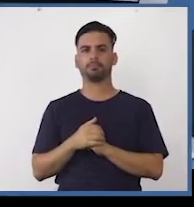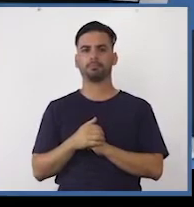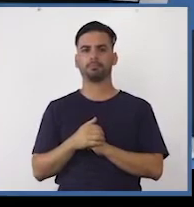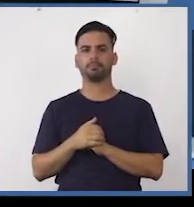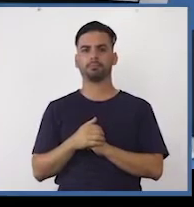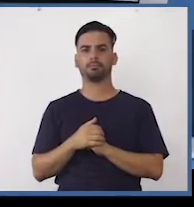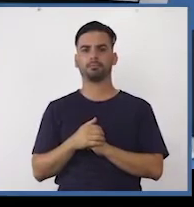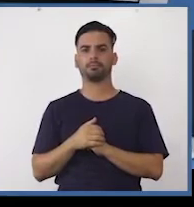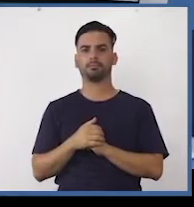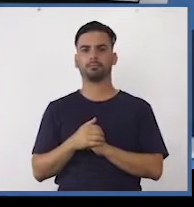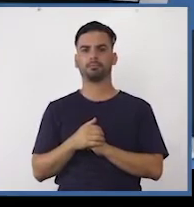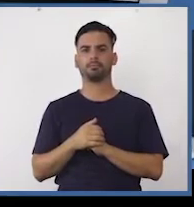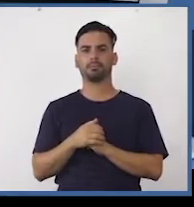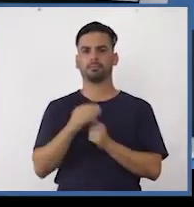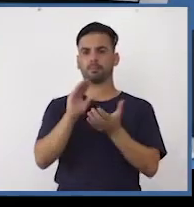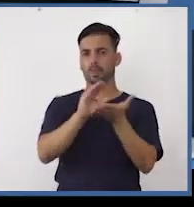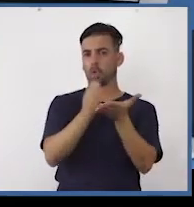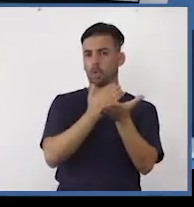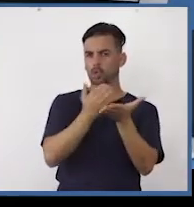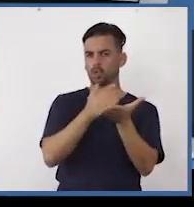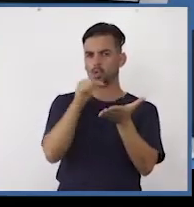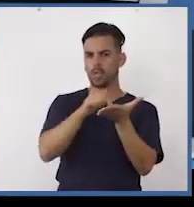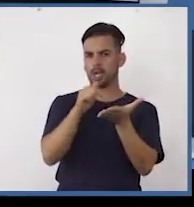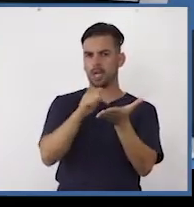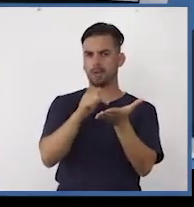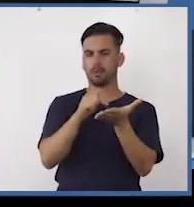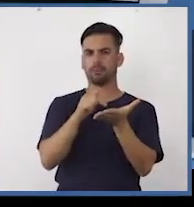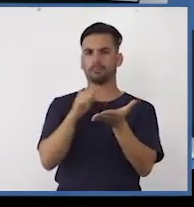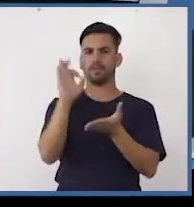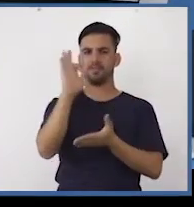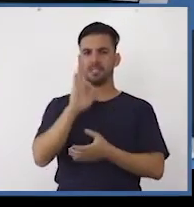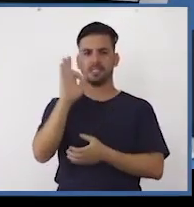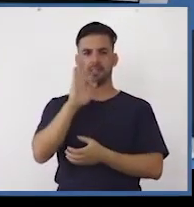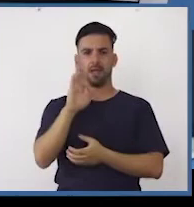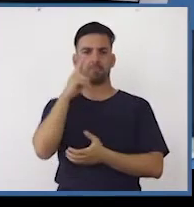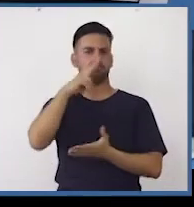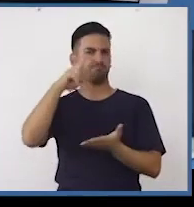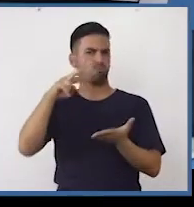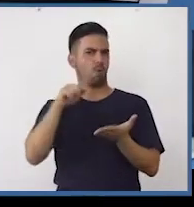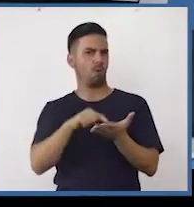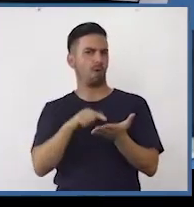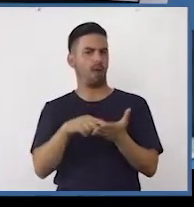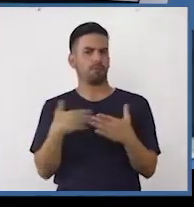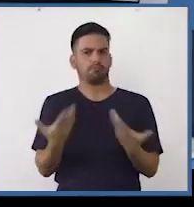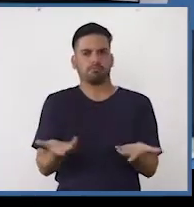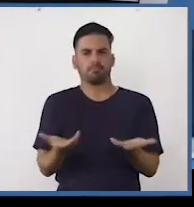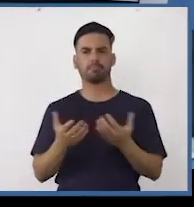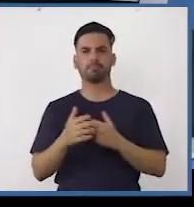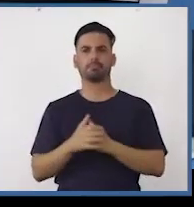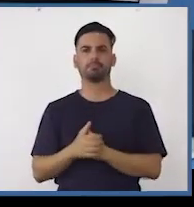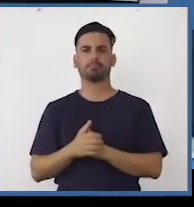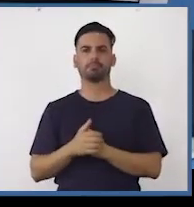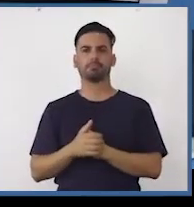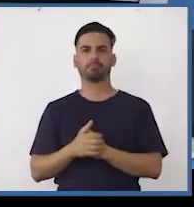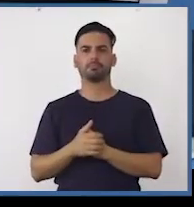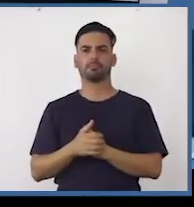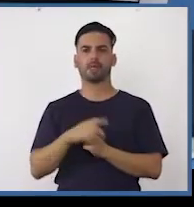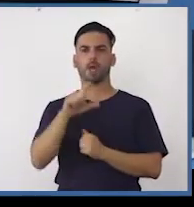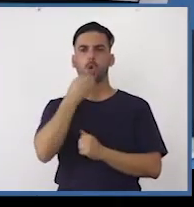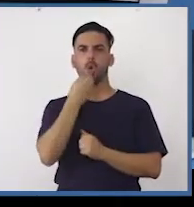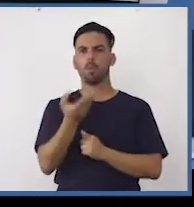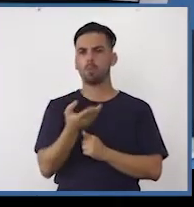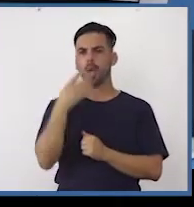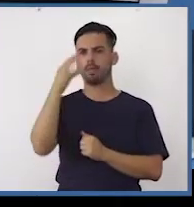determinar la frecuencia del aire y el agua, dónde será mayor o dónde será menor? Sin embargo,